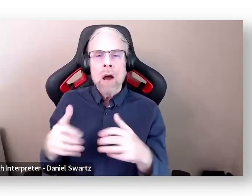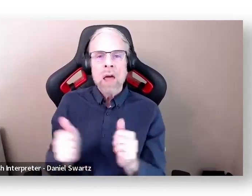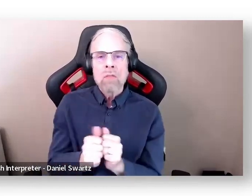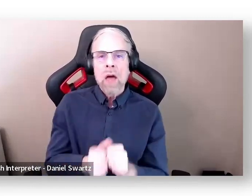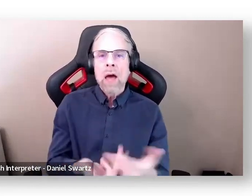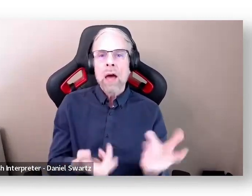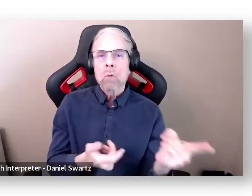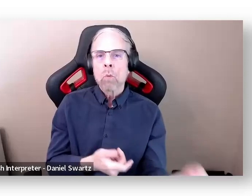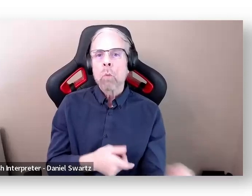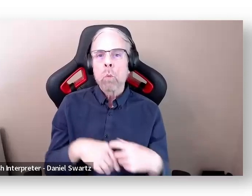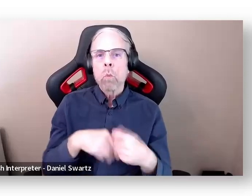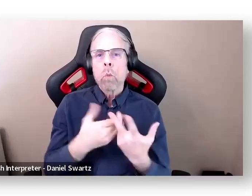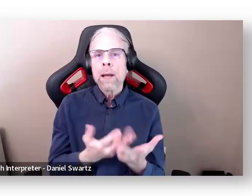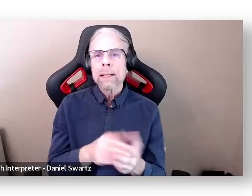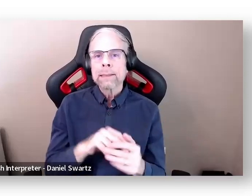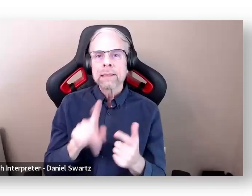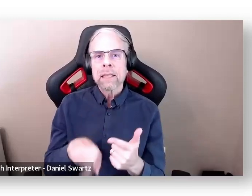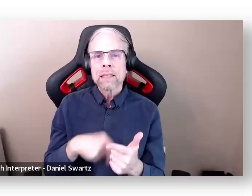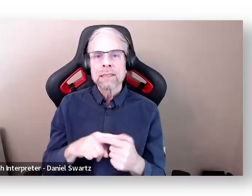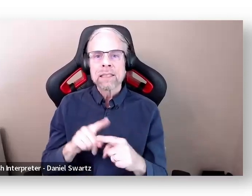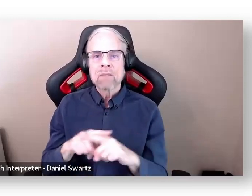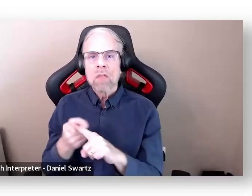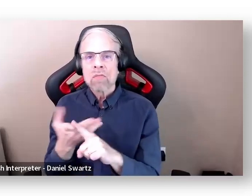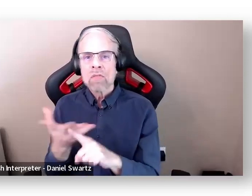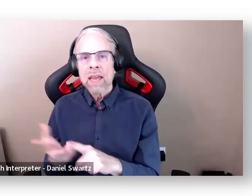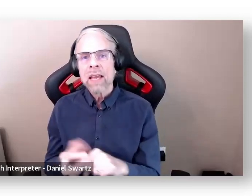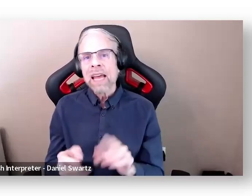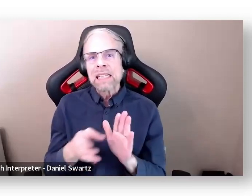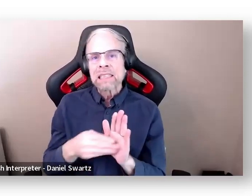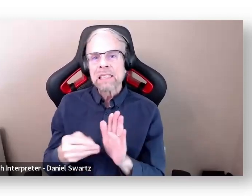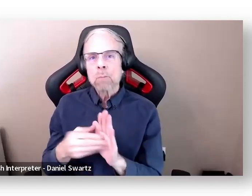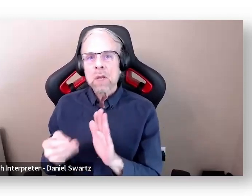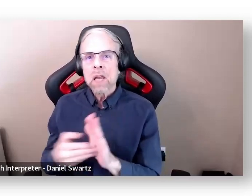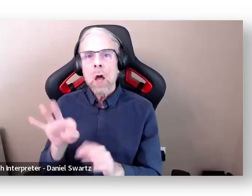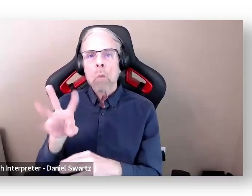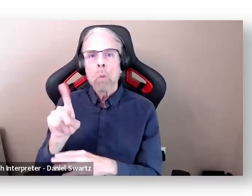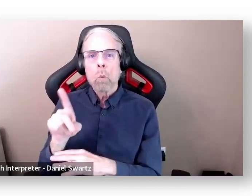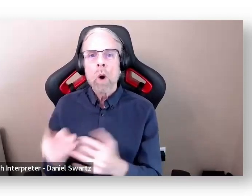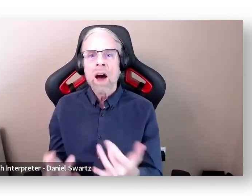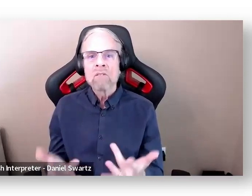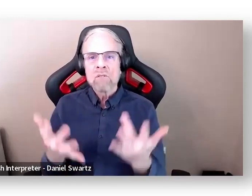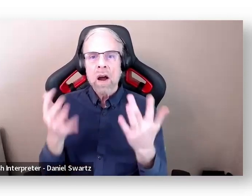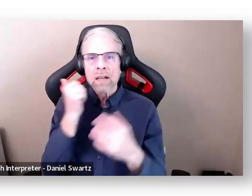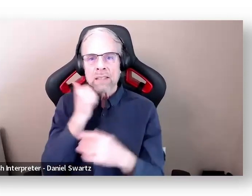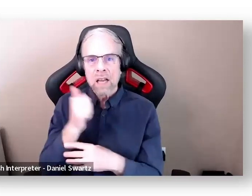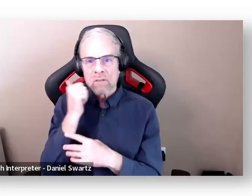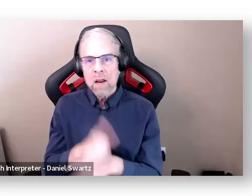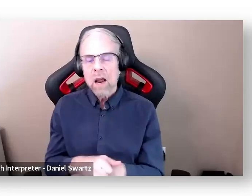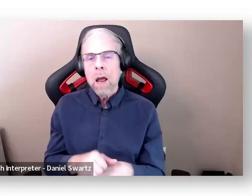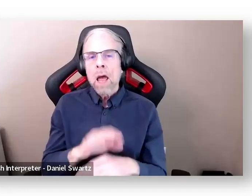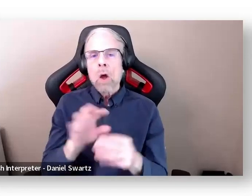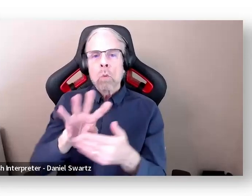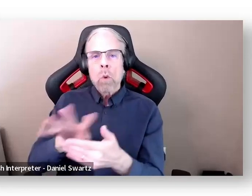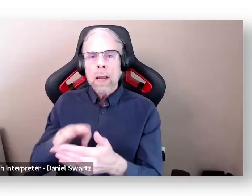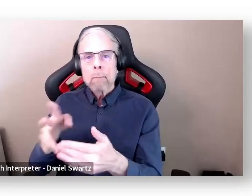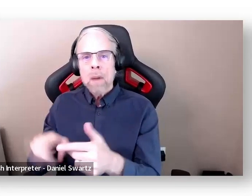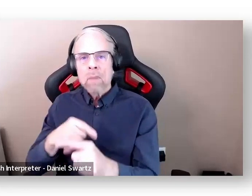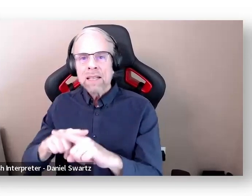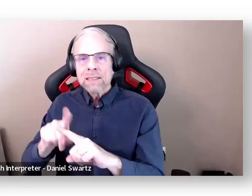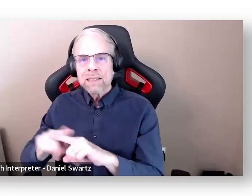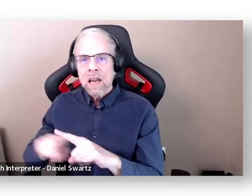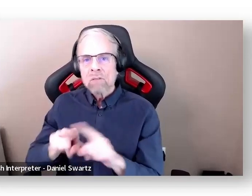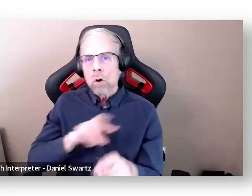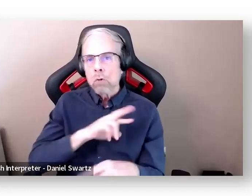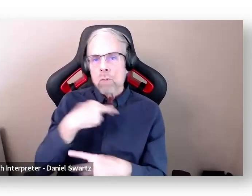combinando todo esto con un software de modelado de incendios forestales que nos permite generar millones de incendios forestales todos los días para que podamos crear mapas del riesgo y